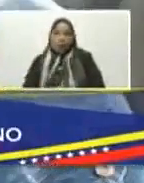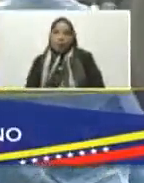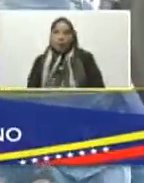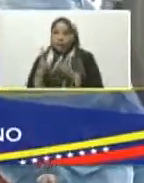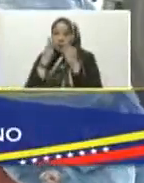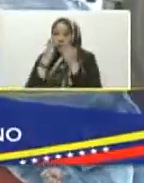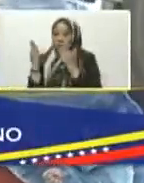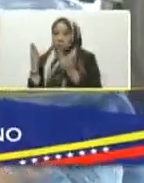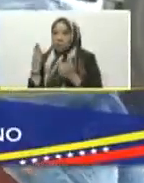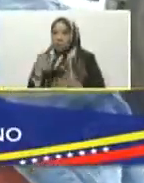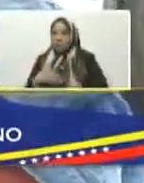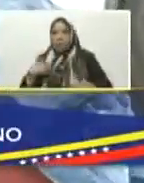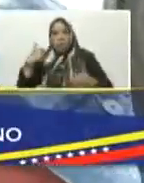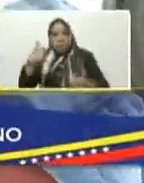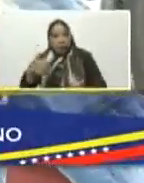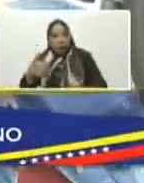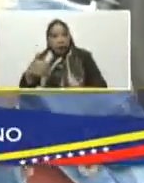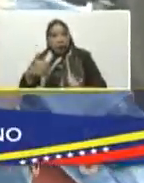¿cómo están los guayos?